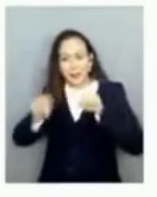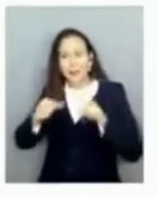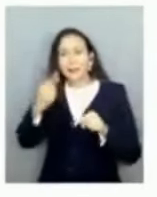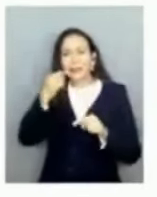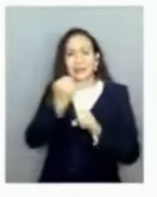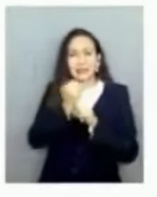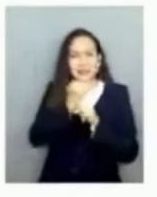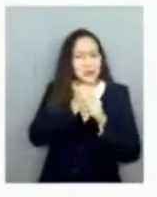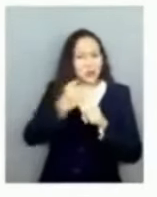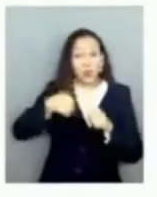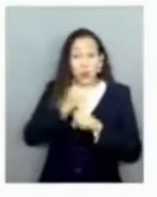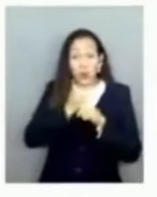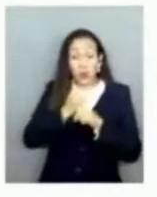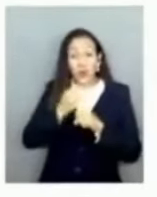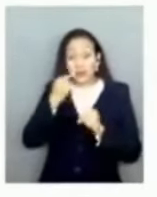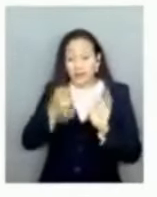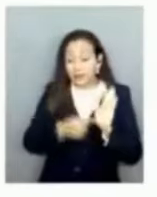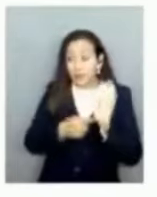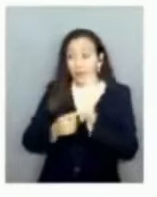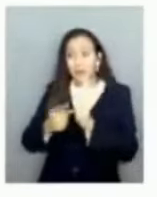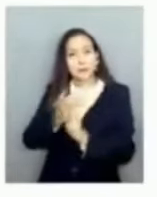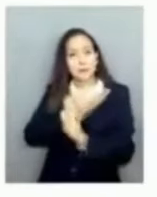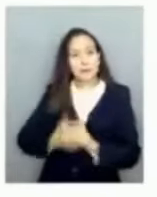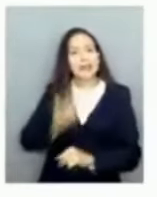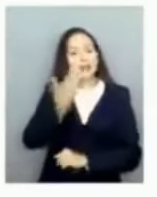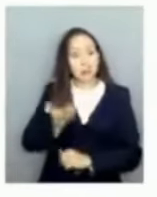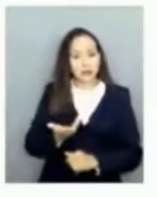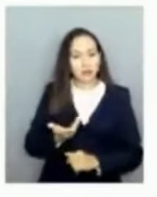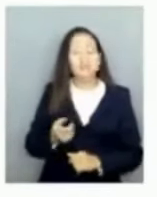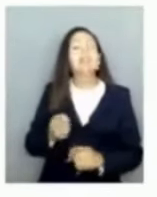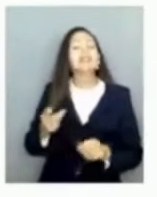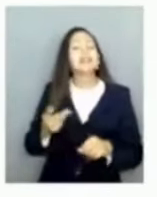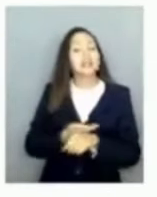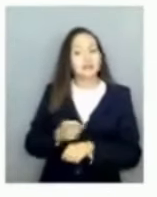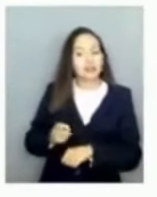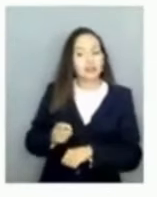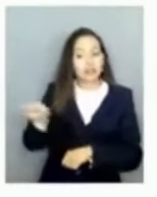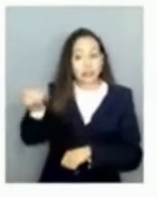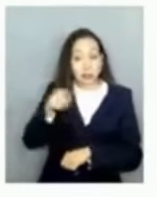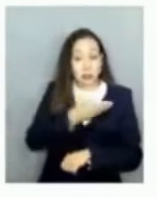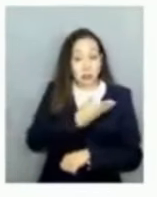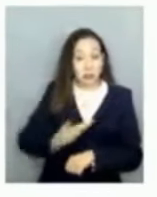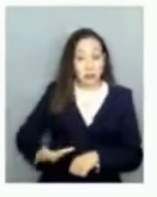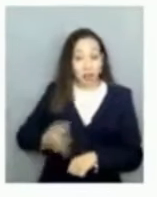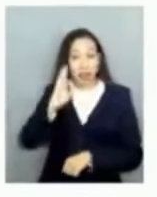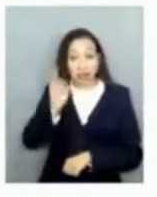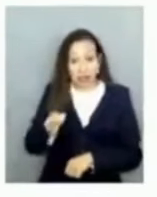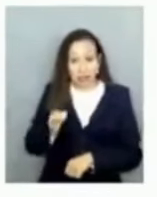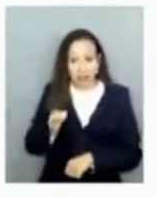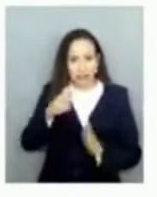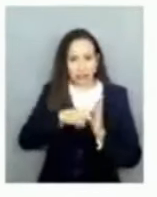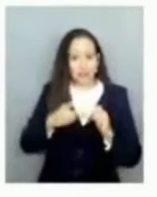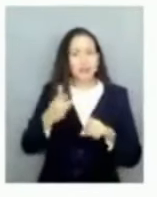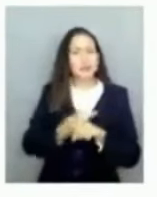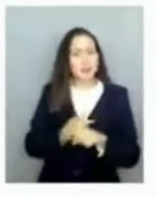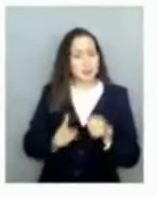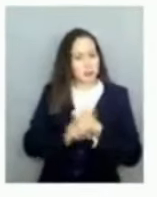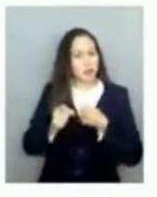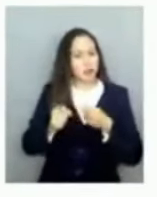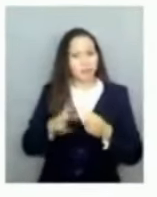la reforma no solo el futuro de la justicia sino de todo nuestro país